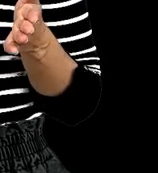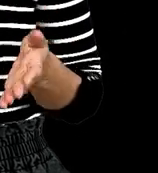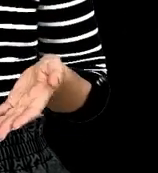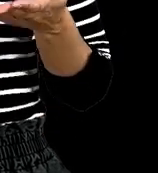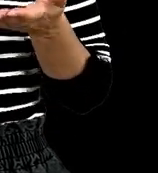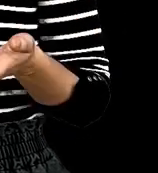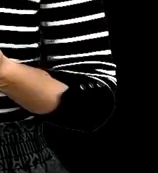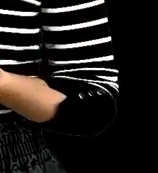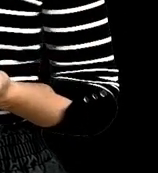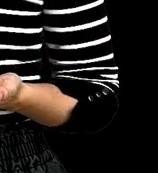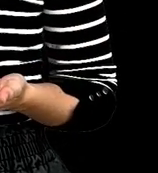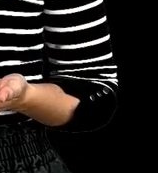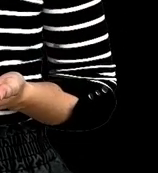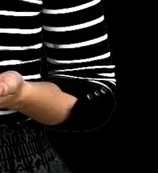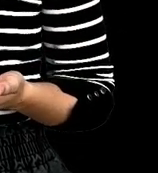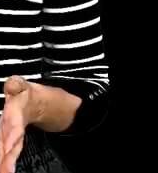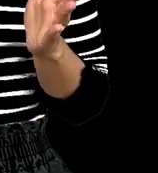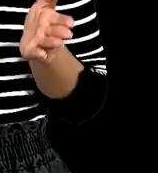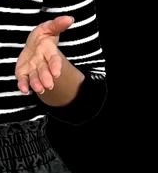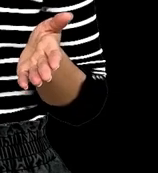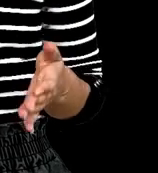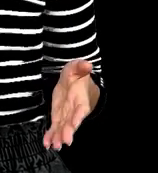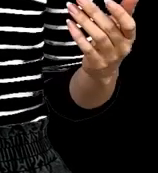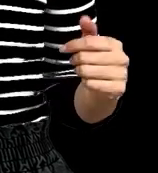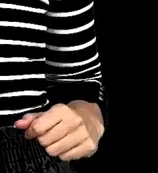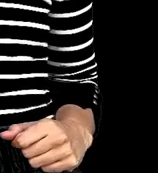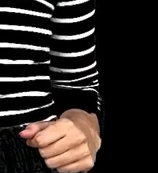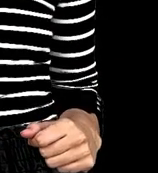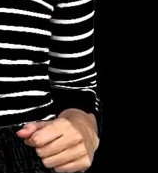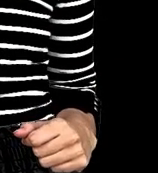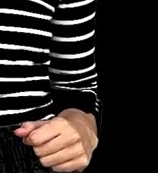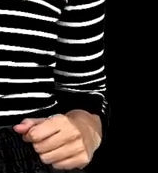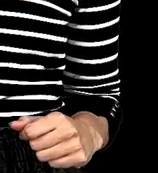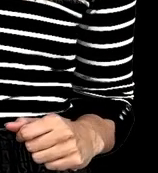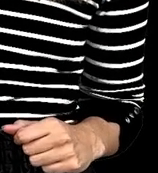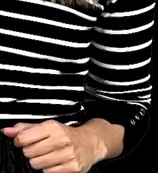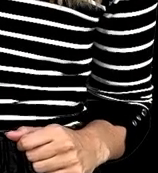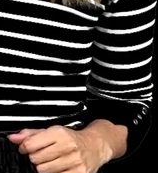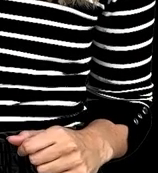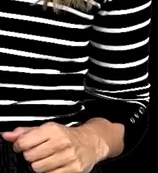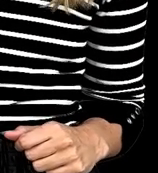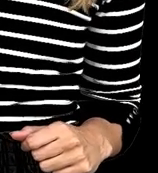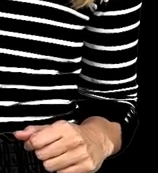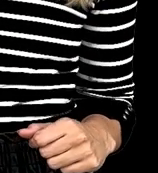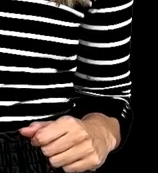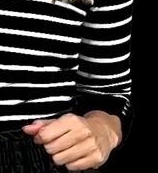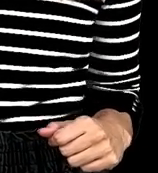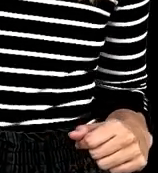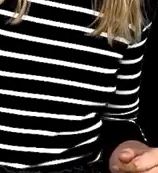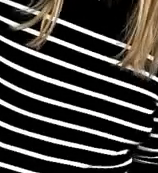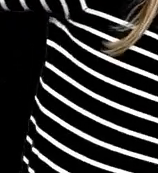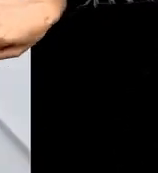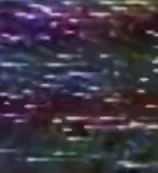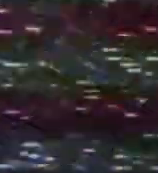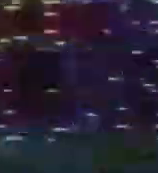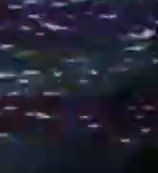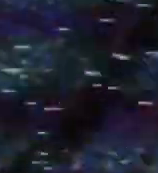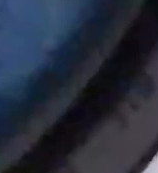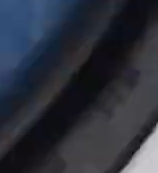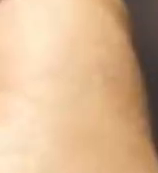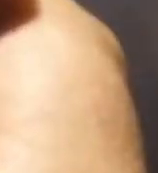de toda la vida tiene que ver con las historias de Instagram y eso también es cultura digital Oye Tito me ayudas un